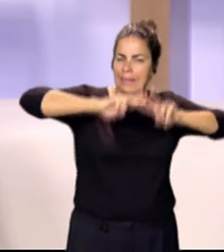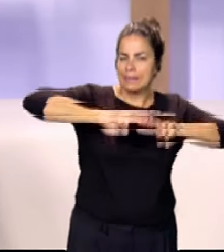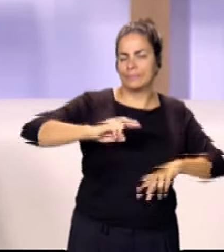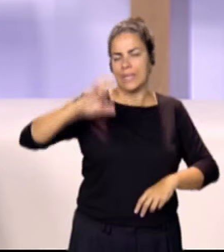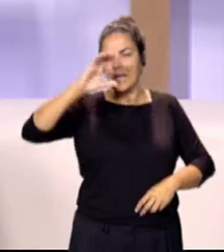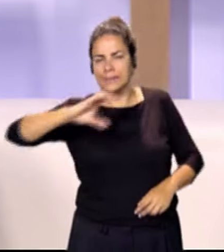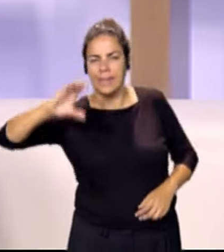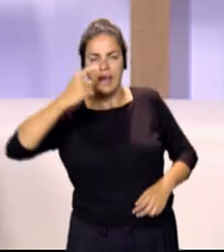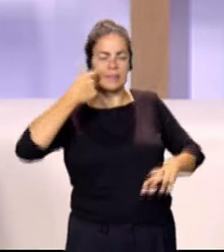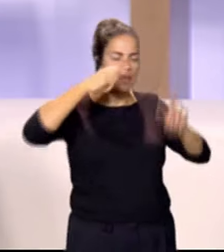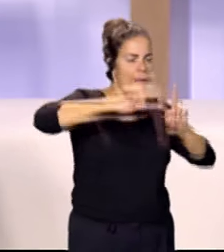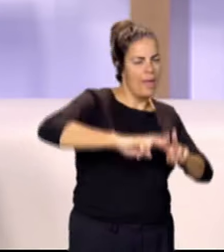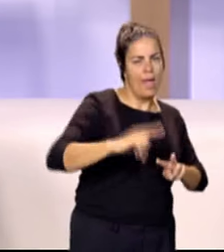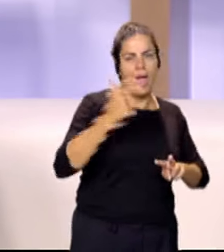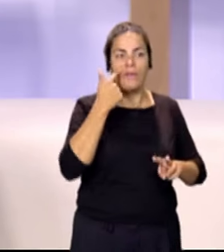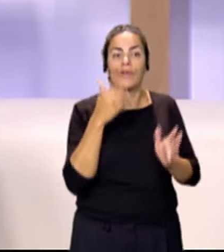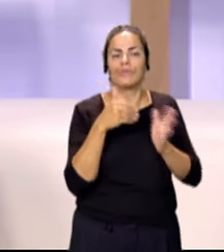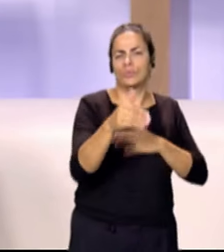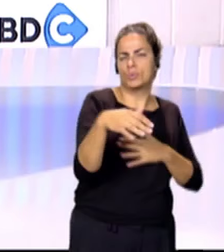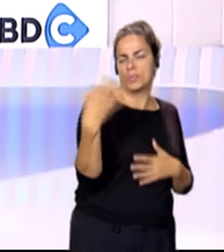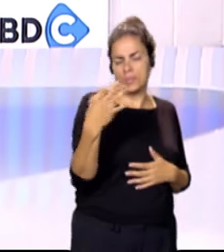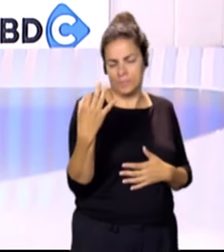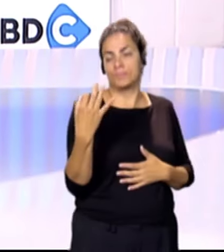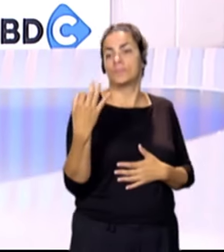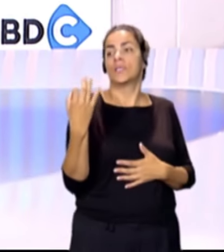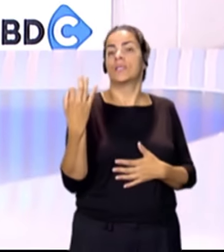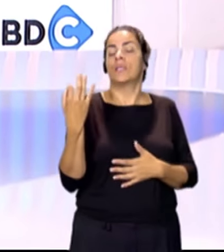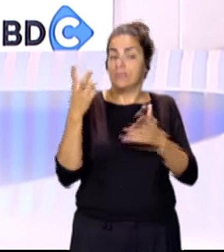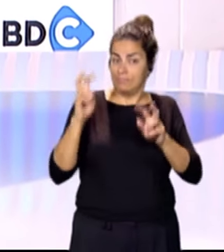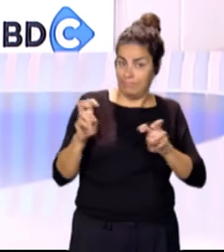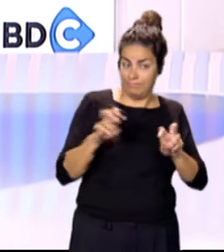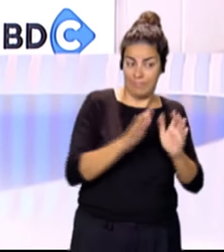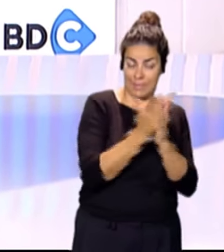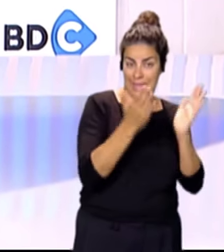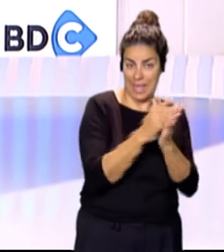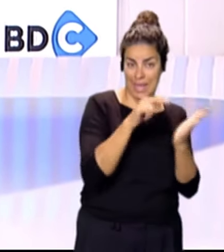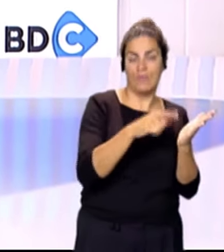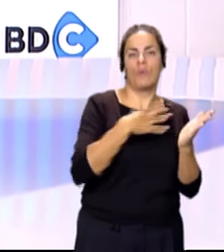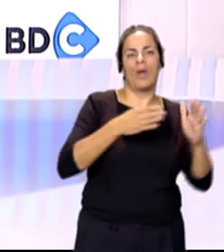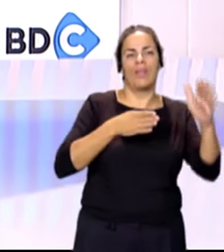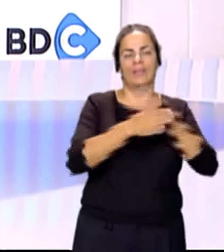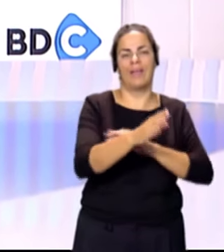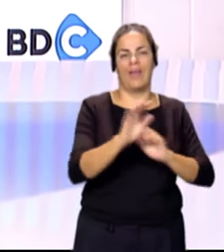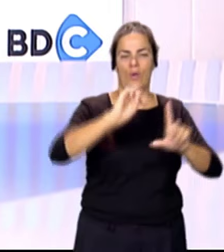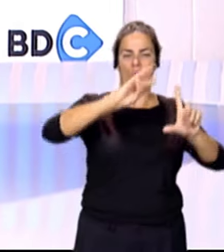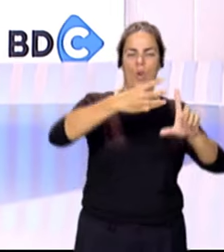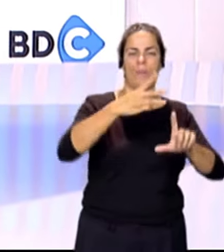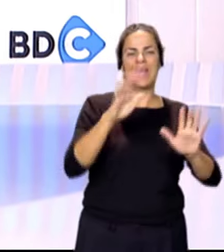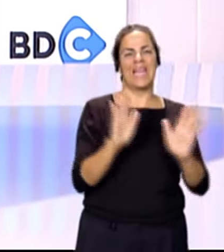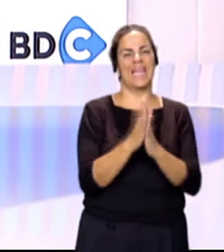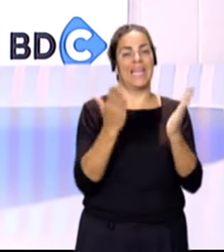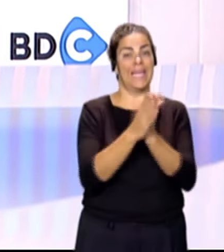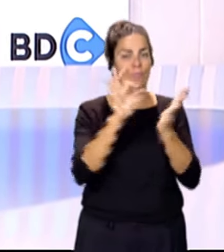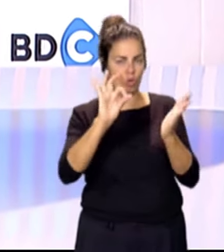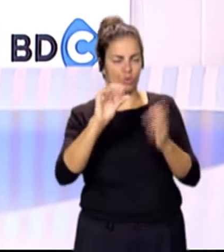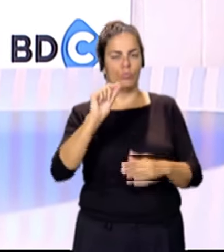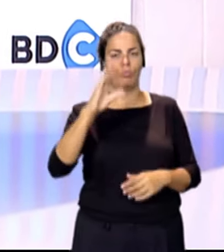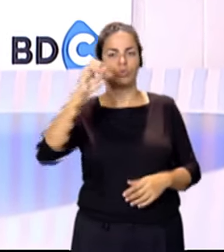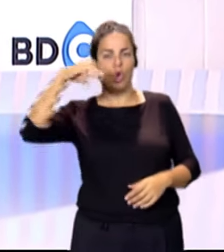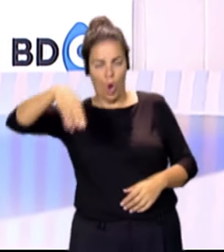Y cómo que no deparará en el futuro y respecto al libro Pues bueno pueden entrar en libros.com ahí aparecerá la campaña